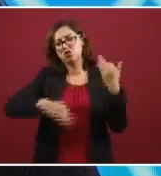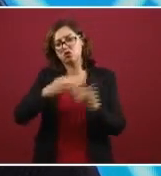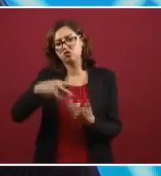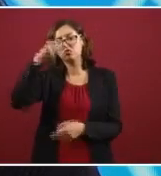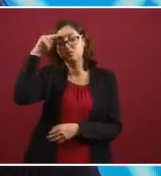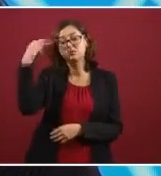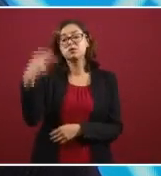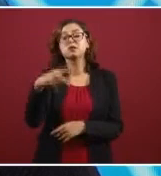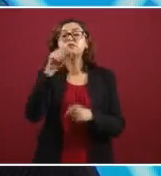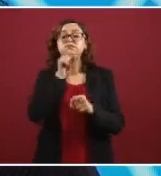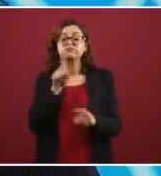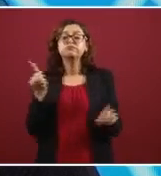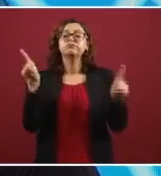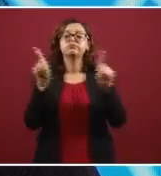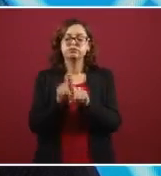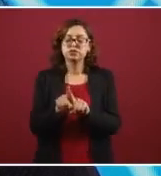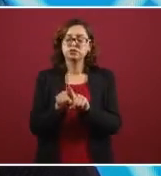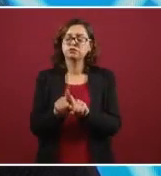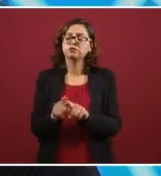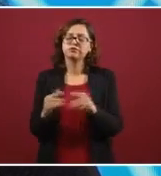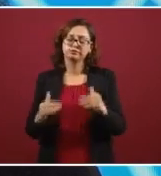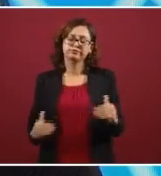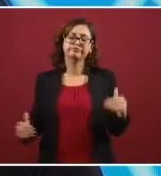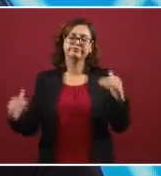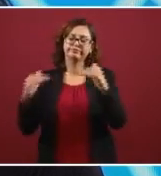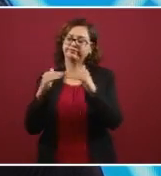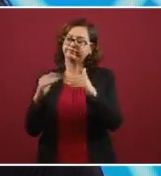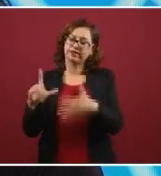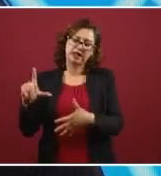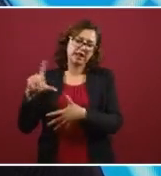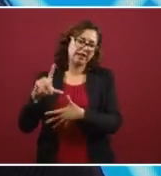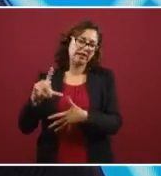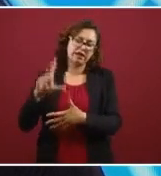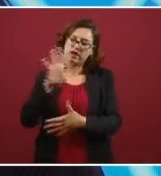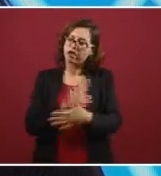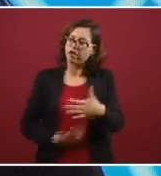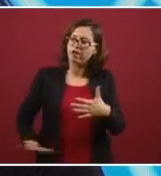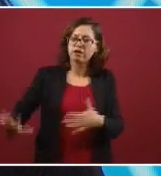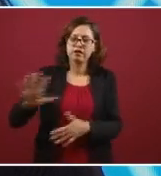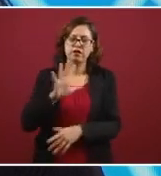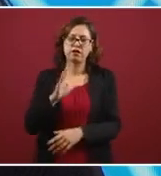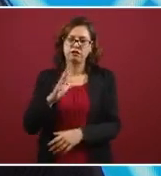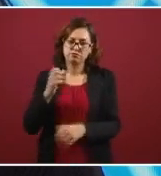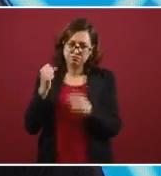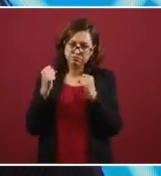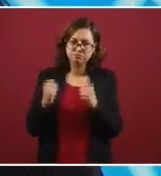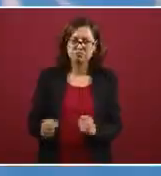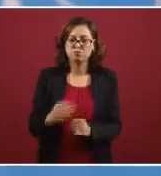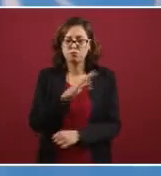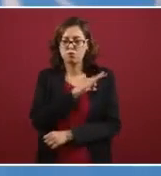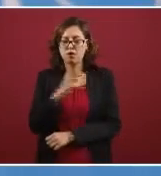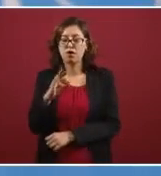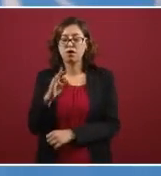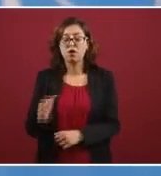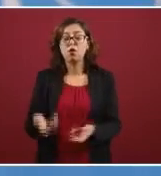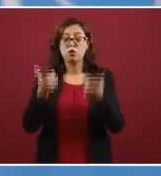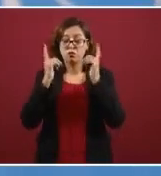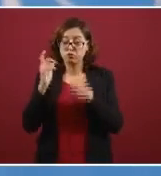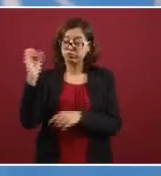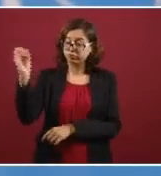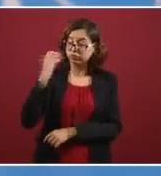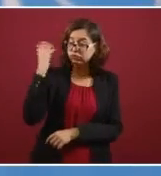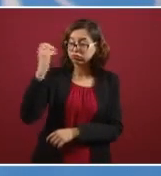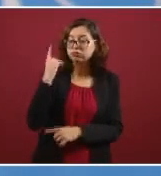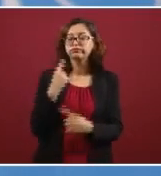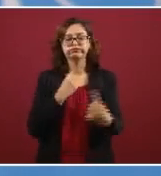la igualdad como un principio en toda la región. Queremos que esta conferencia sea un espacio de diálogo